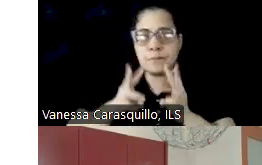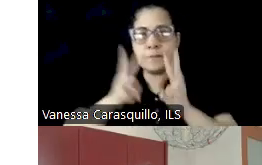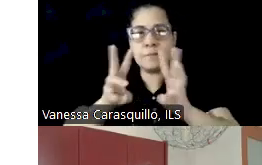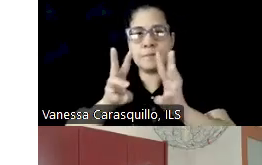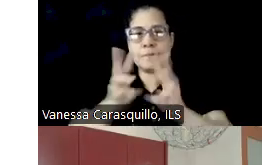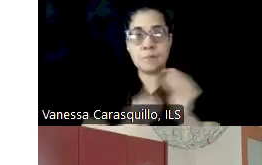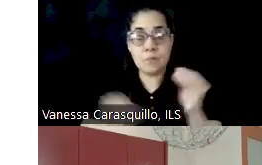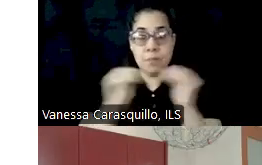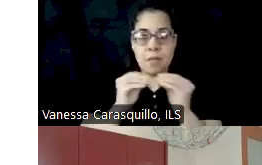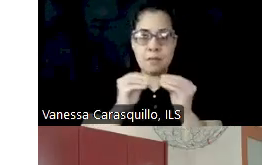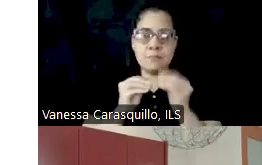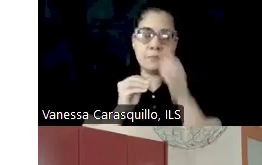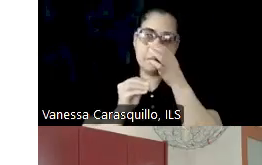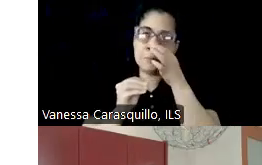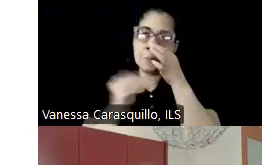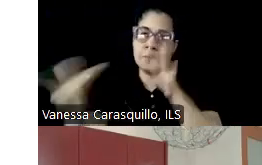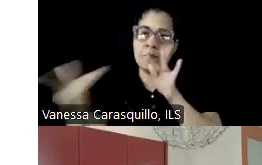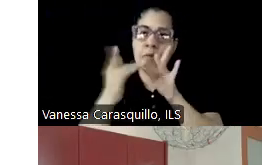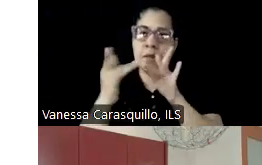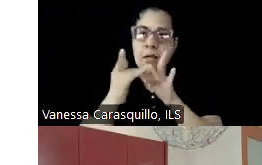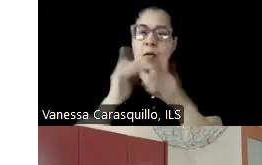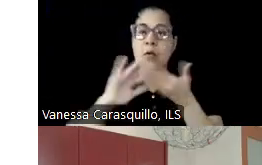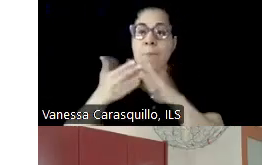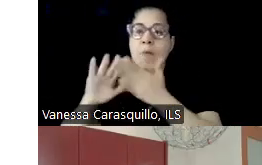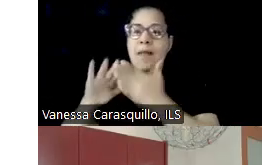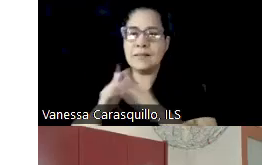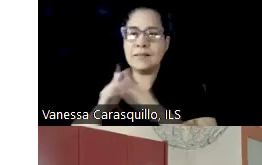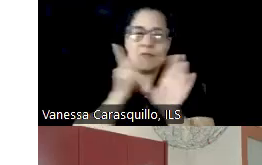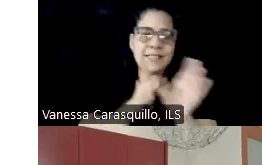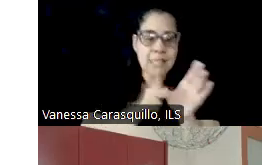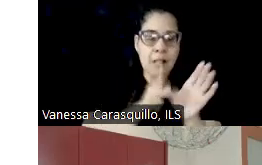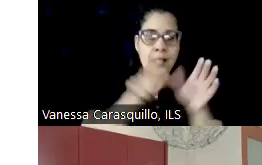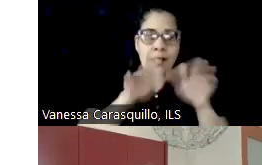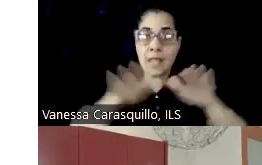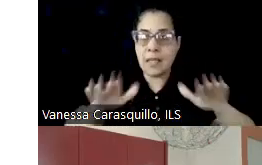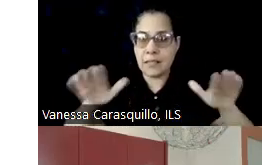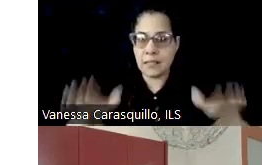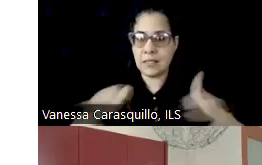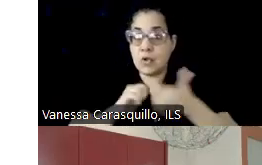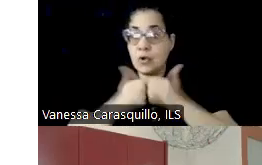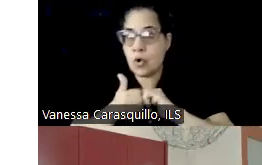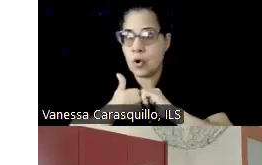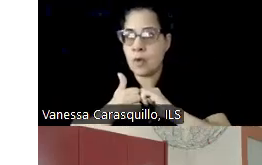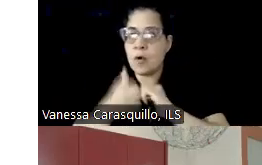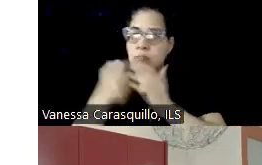conectadas contra la población de psiquiatras de niños a través de consultoría en escuela,